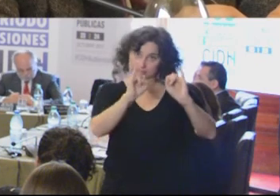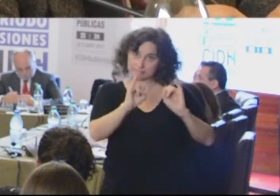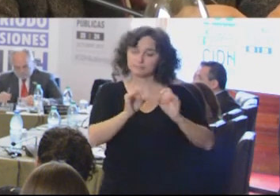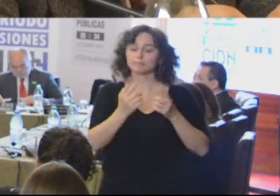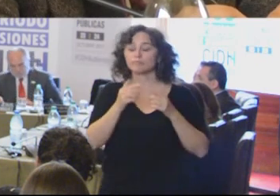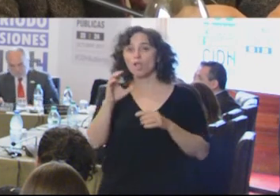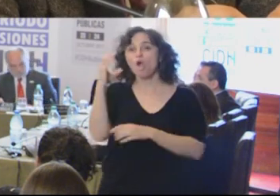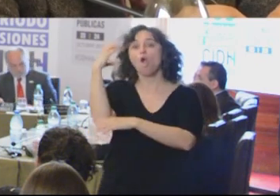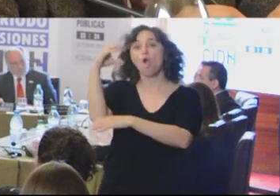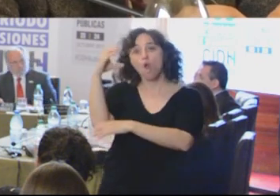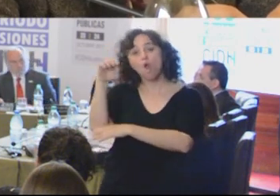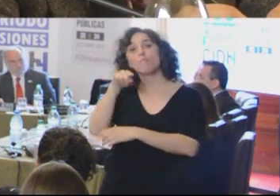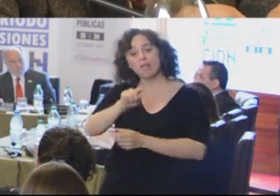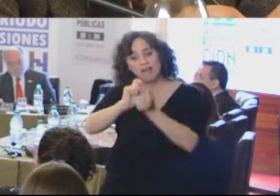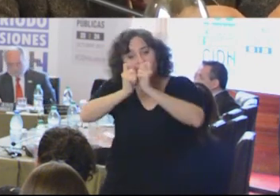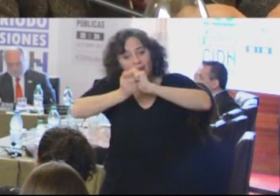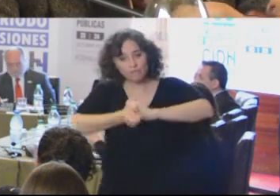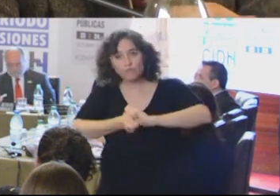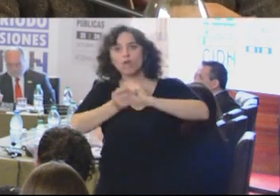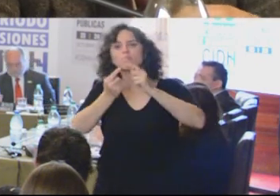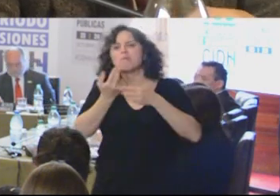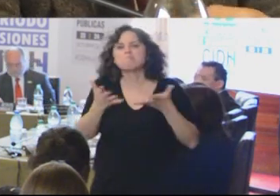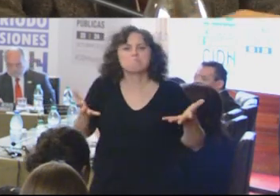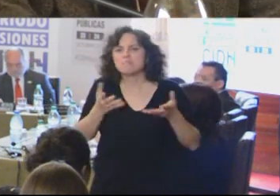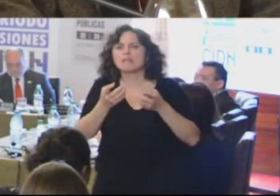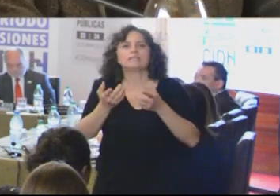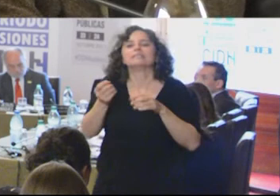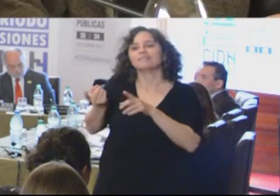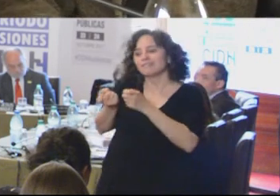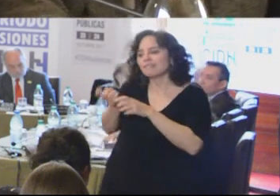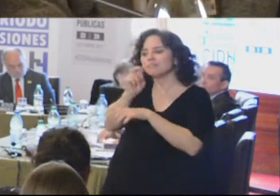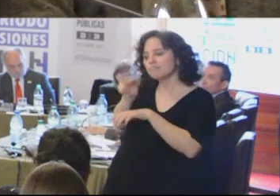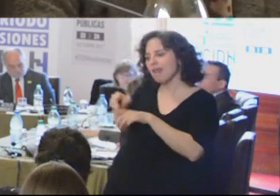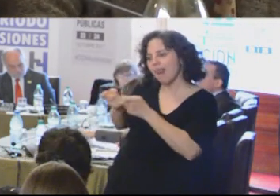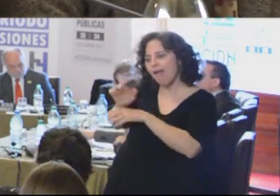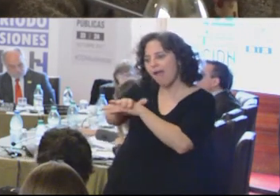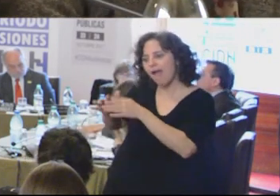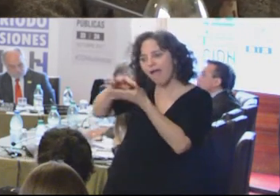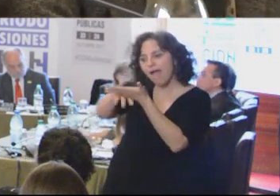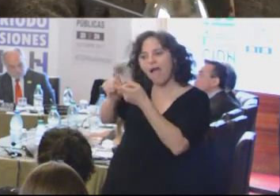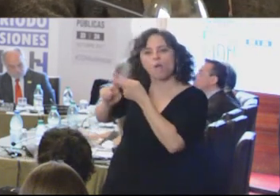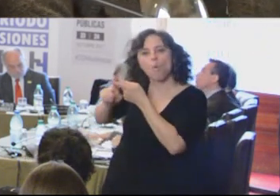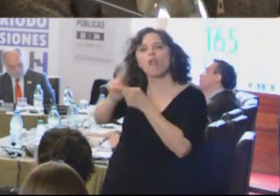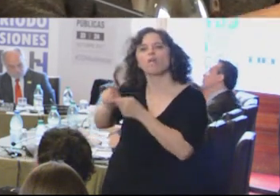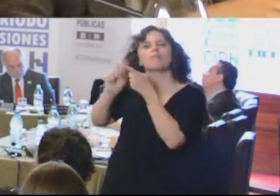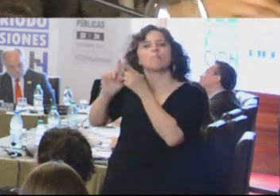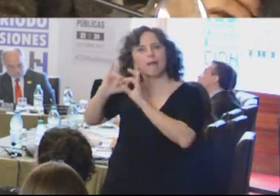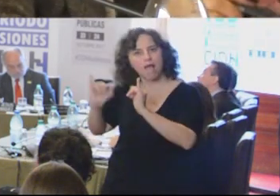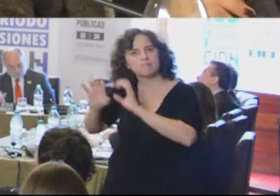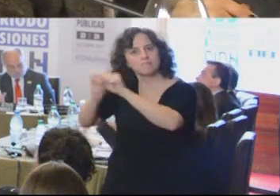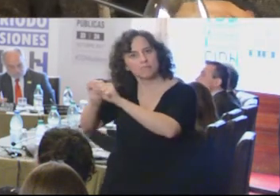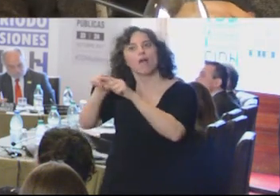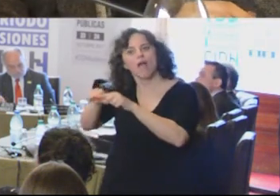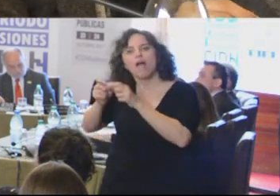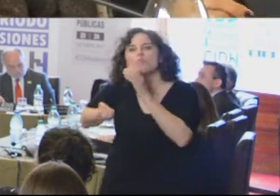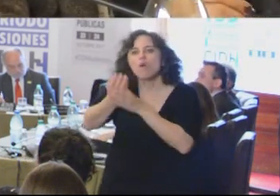colombia dichas reformas responden a las necesidades expresas en el mismo acuerdo de paz y las nuevas herramientas